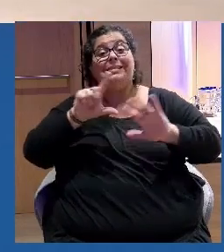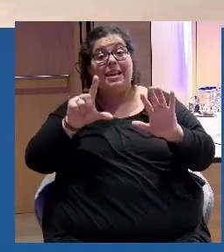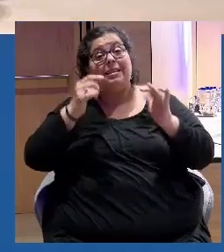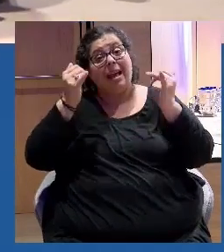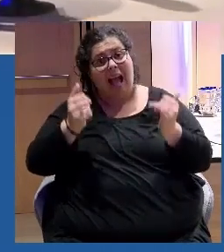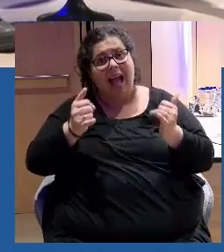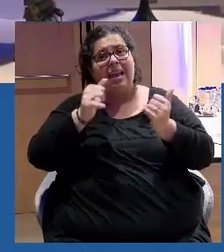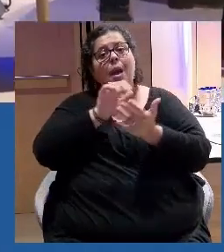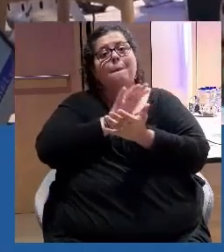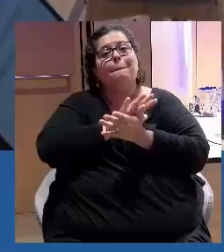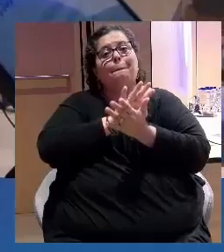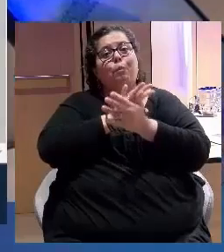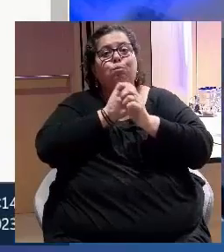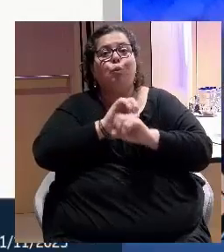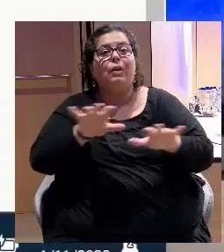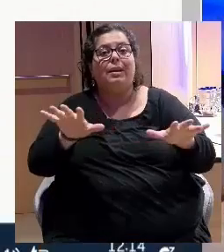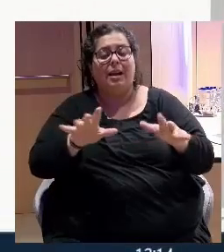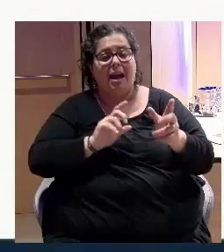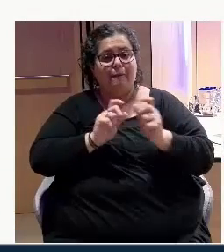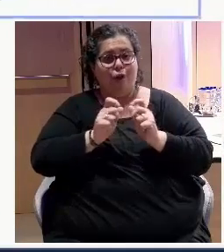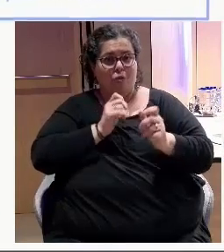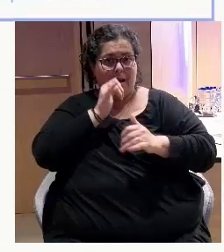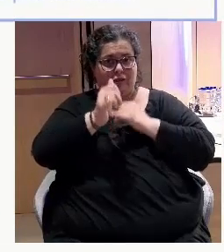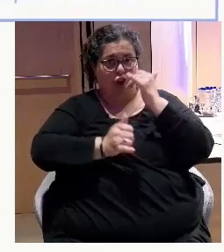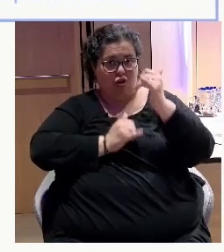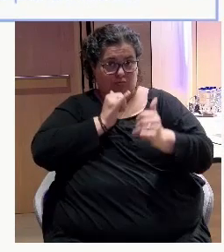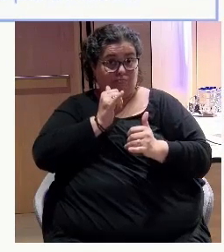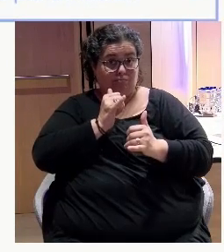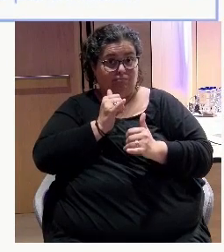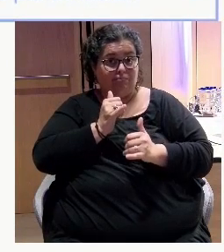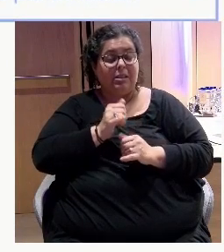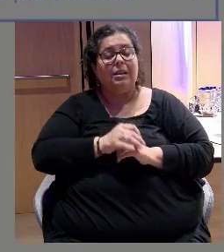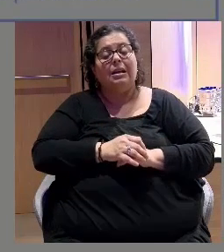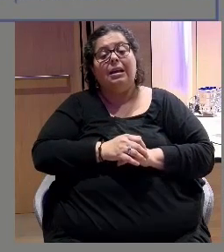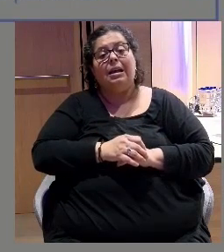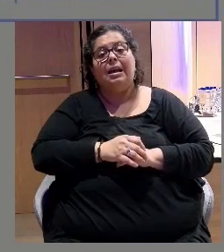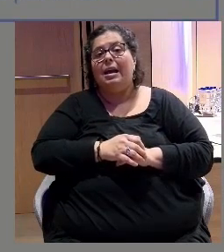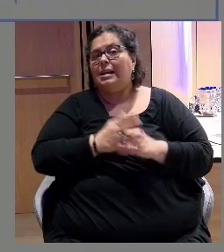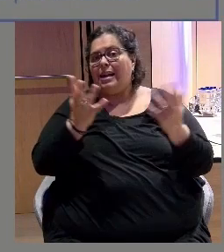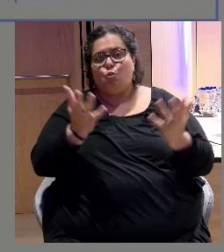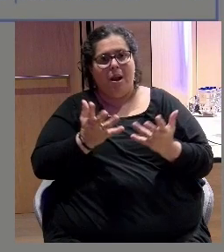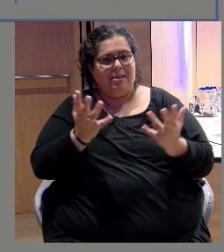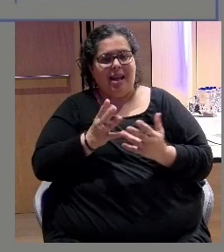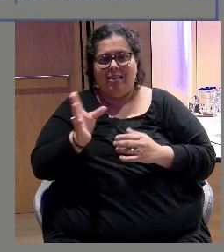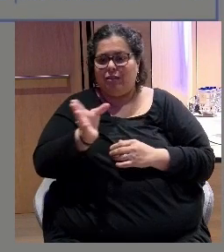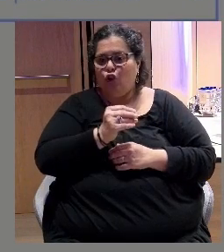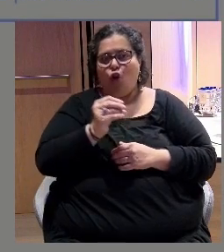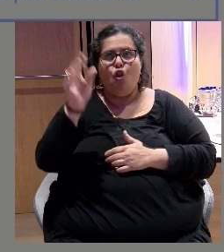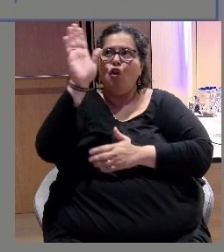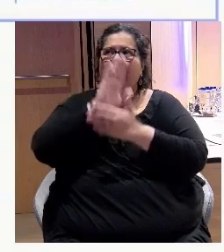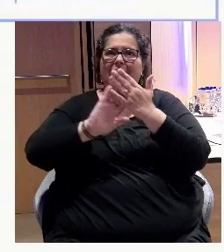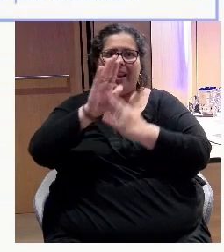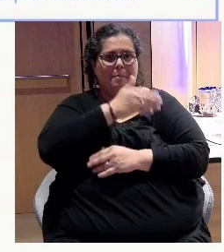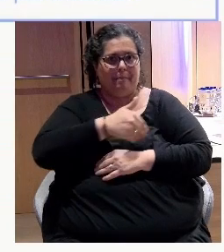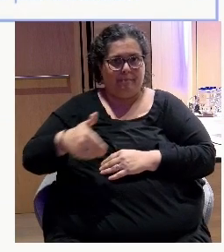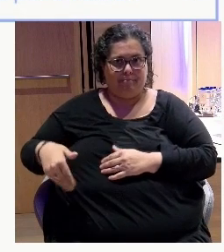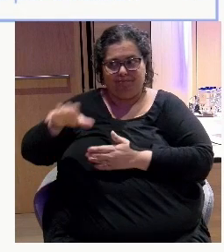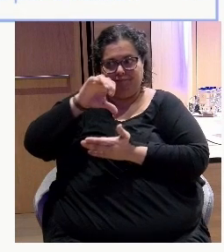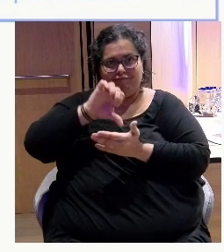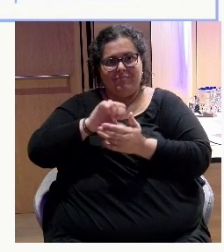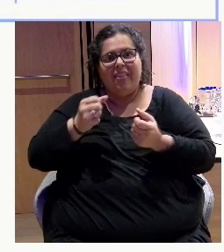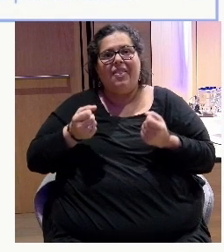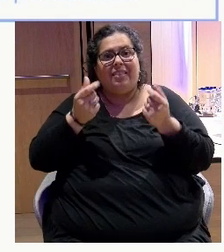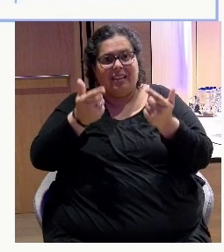información actualizada sobre lo que el Estado Nacional destina a diferentes políticas públicas con